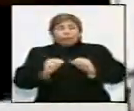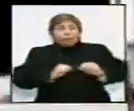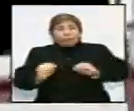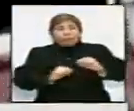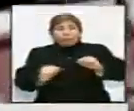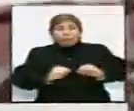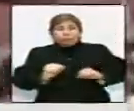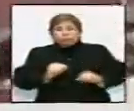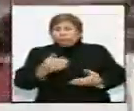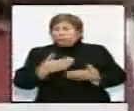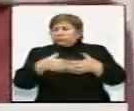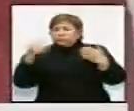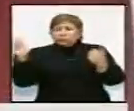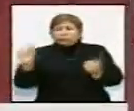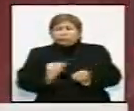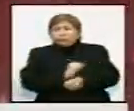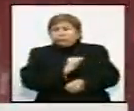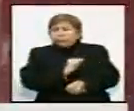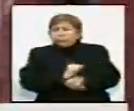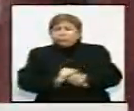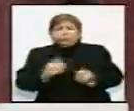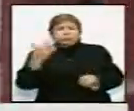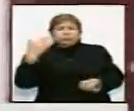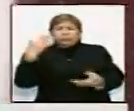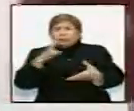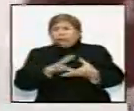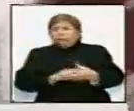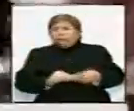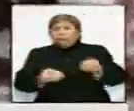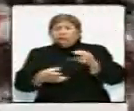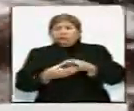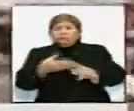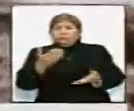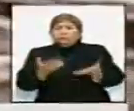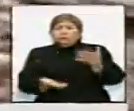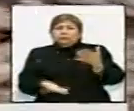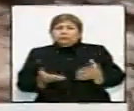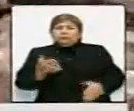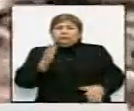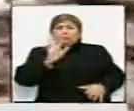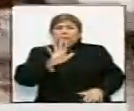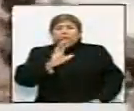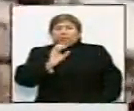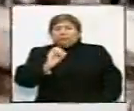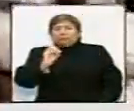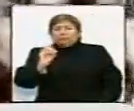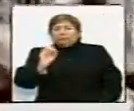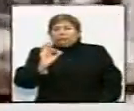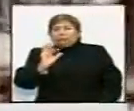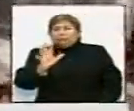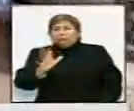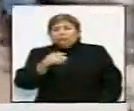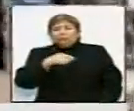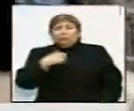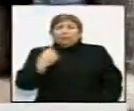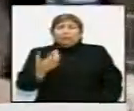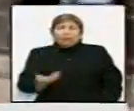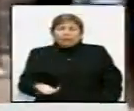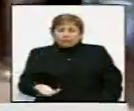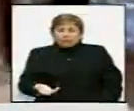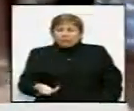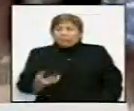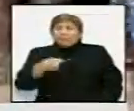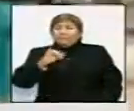los terremotos más destructivos de nuestra historia, que dejó aproximadamente 595 muertos